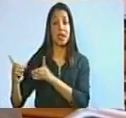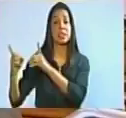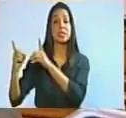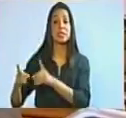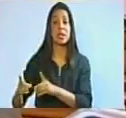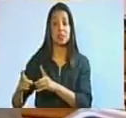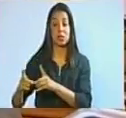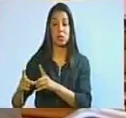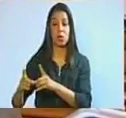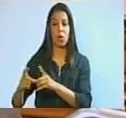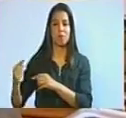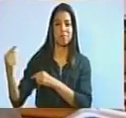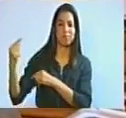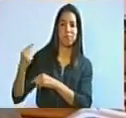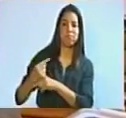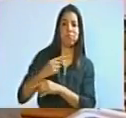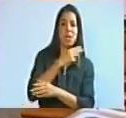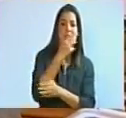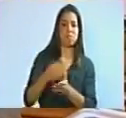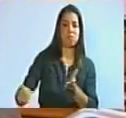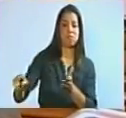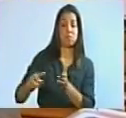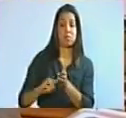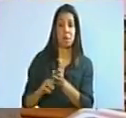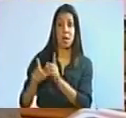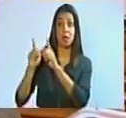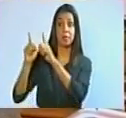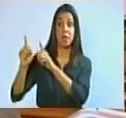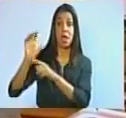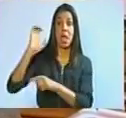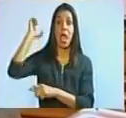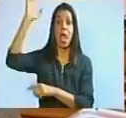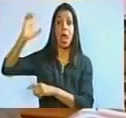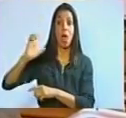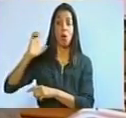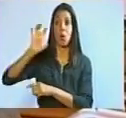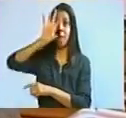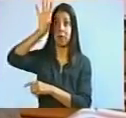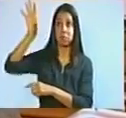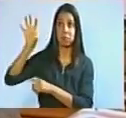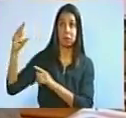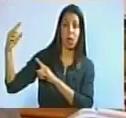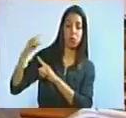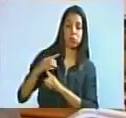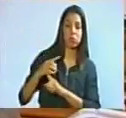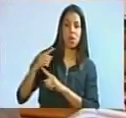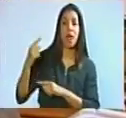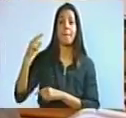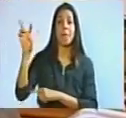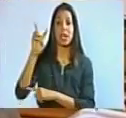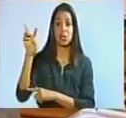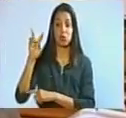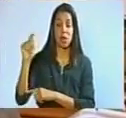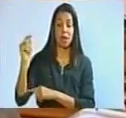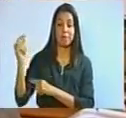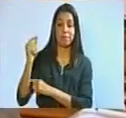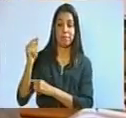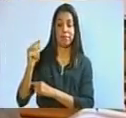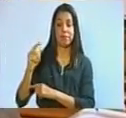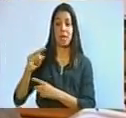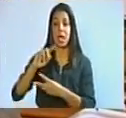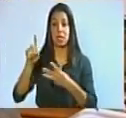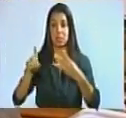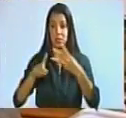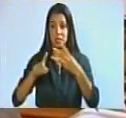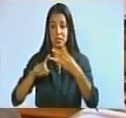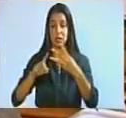decisión de sanción impuesta por la Comunidad Europea a la República Bolivariana de Venezuela. Y